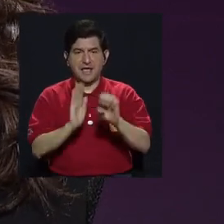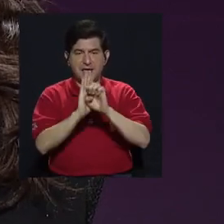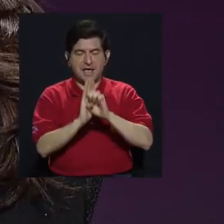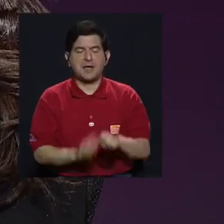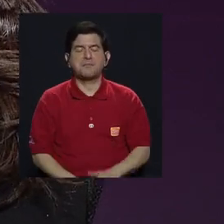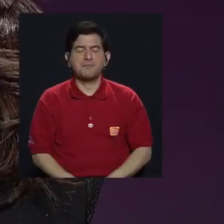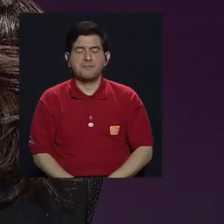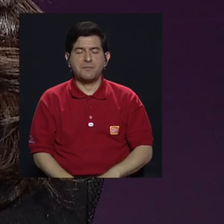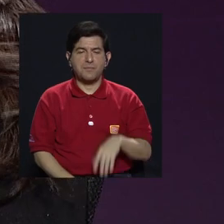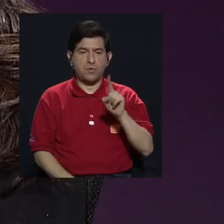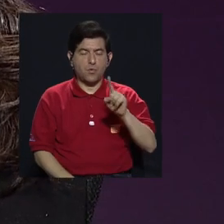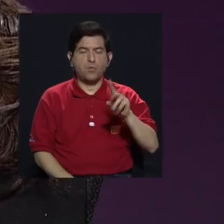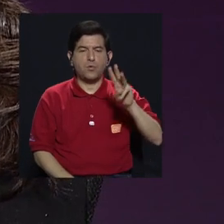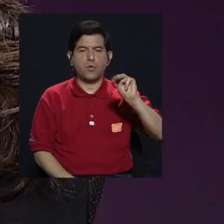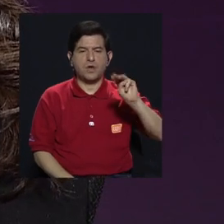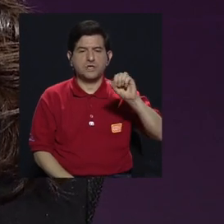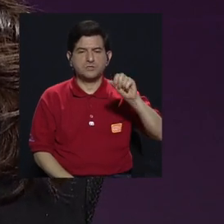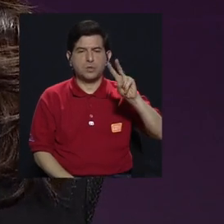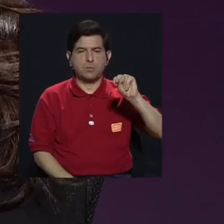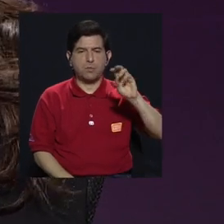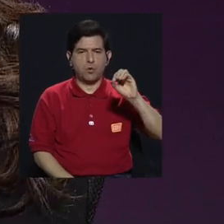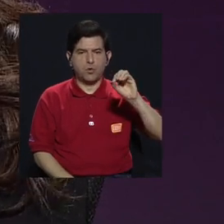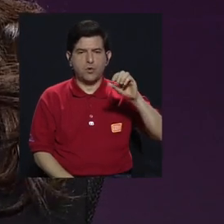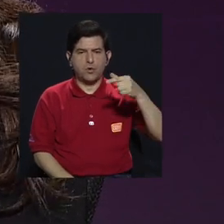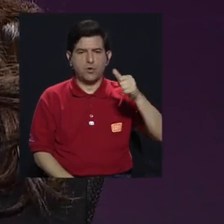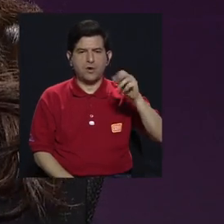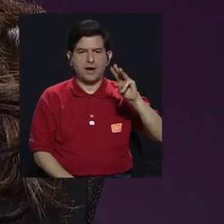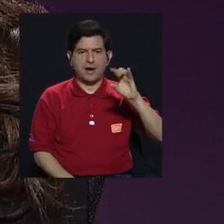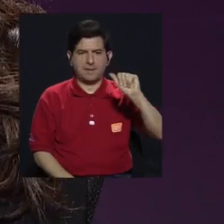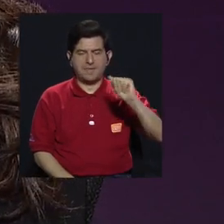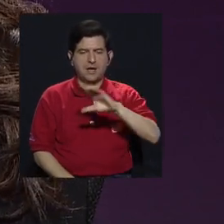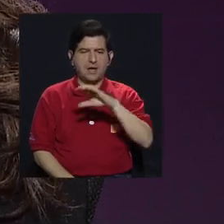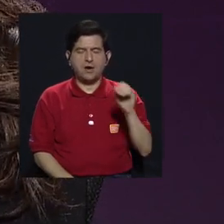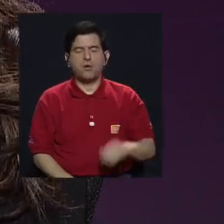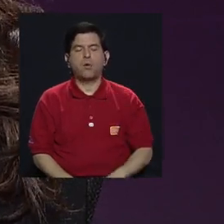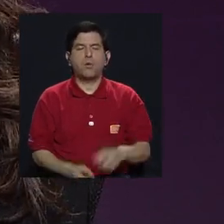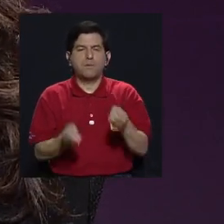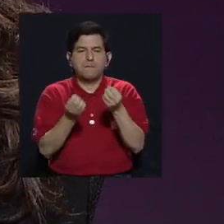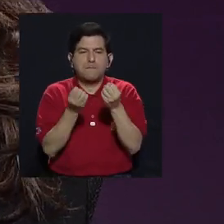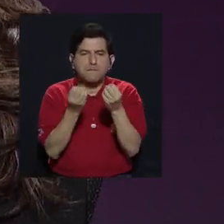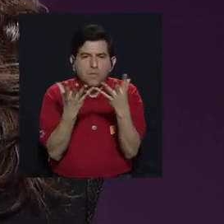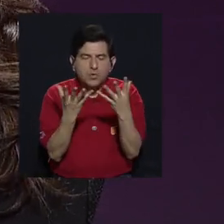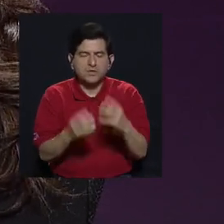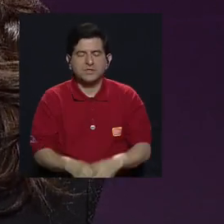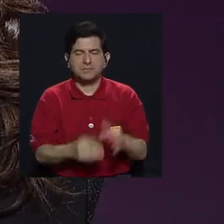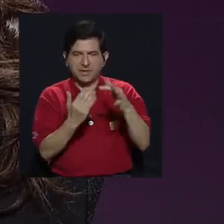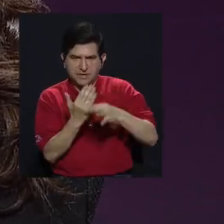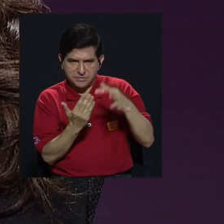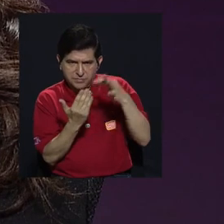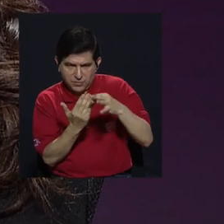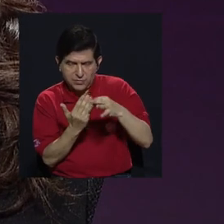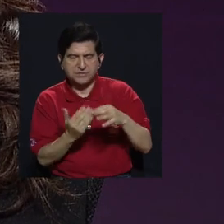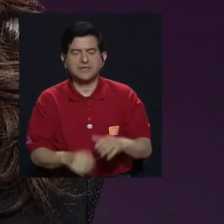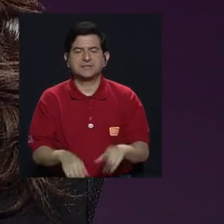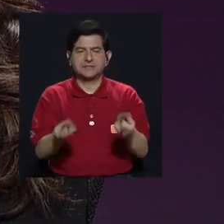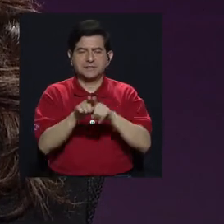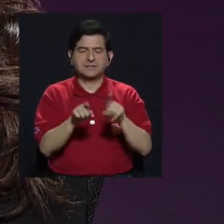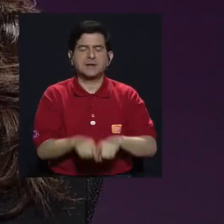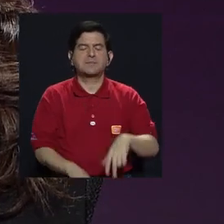la monogamia, es un modelo relacional. Tenemos también la poligamia, es un modelo relacional. Está